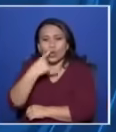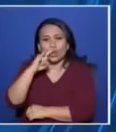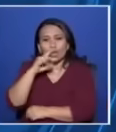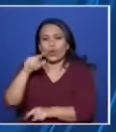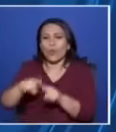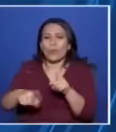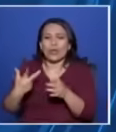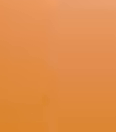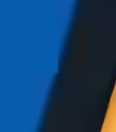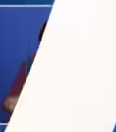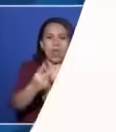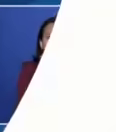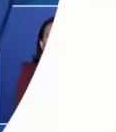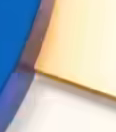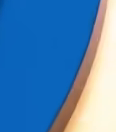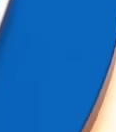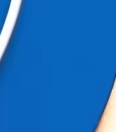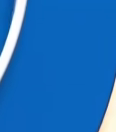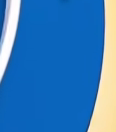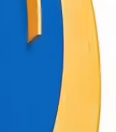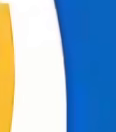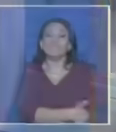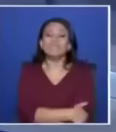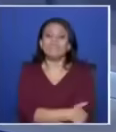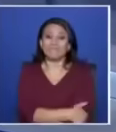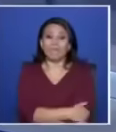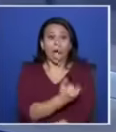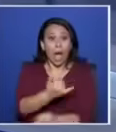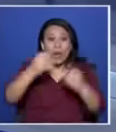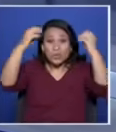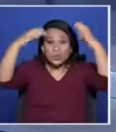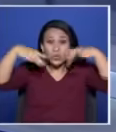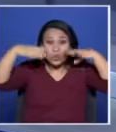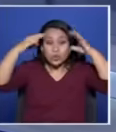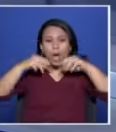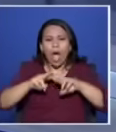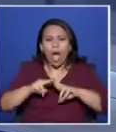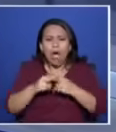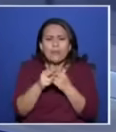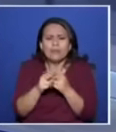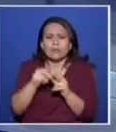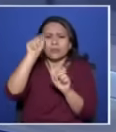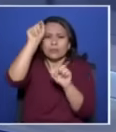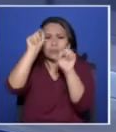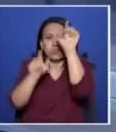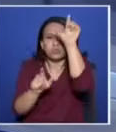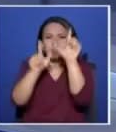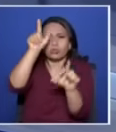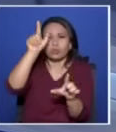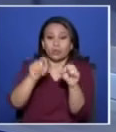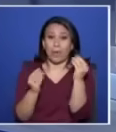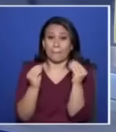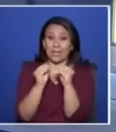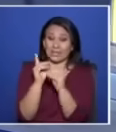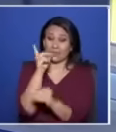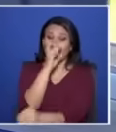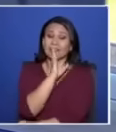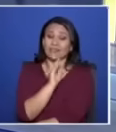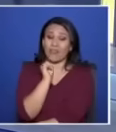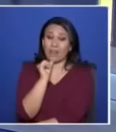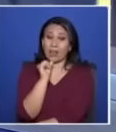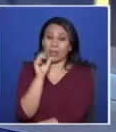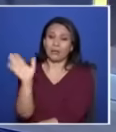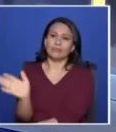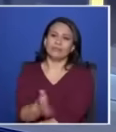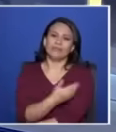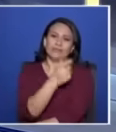pueden salir. Y el invierno recién comienza, ya está generando estragos como vimos en las imágenes. Vámonos a Monte Sinaí, allí los